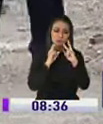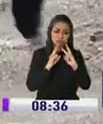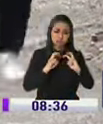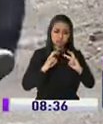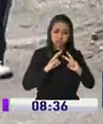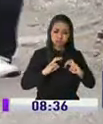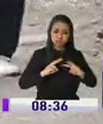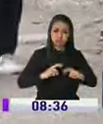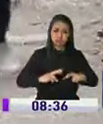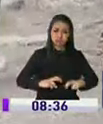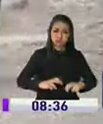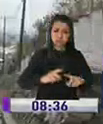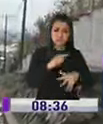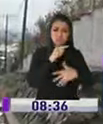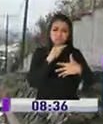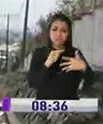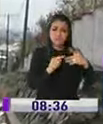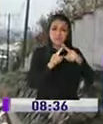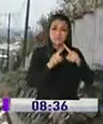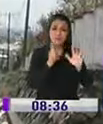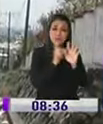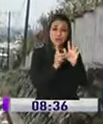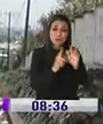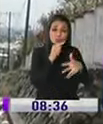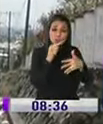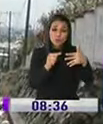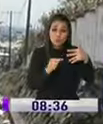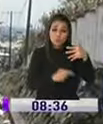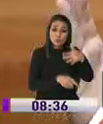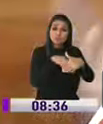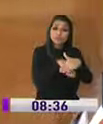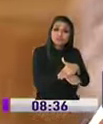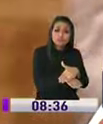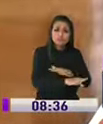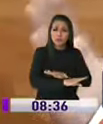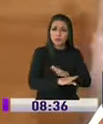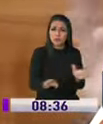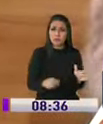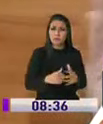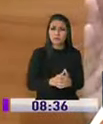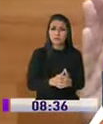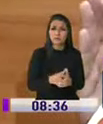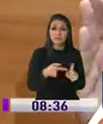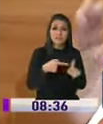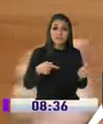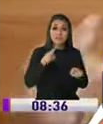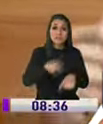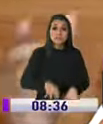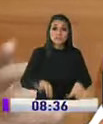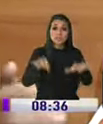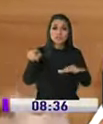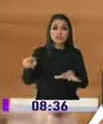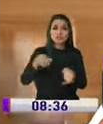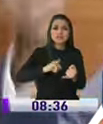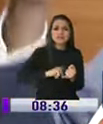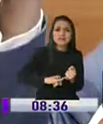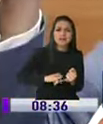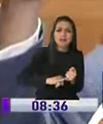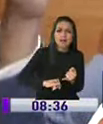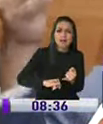sobre cientos de casos que no trascendieron hace poco. Tenía SIDA desde el 2008. Lo lógico es, porque nos lo dice